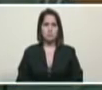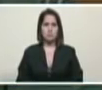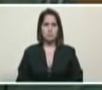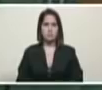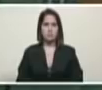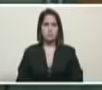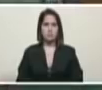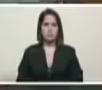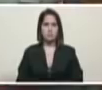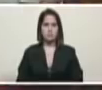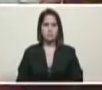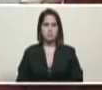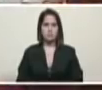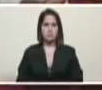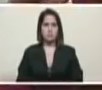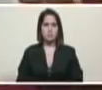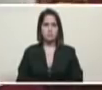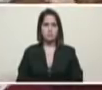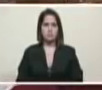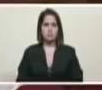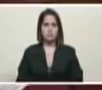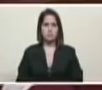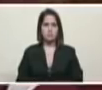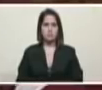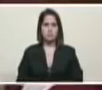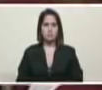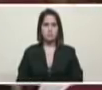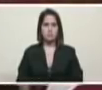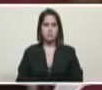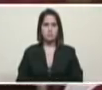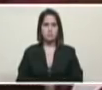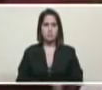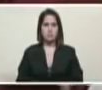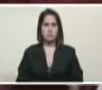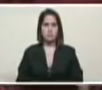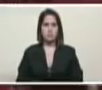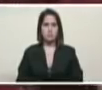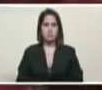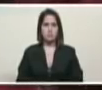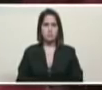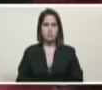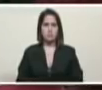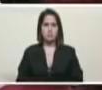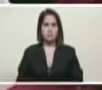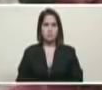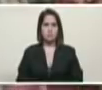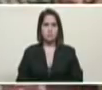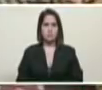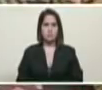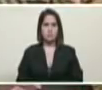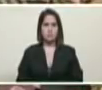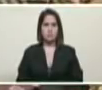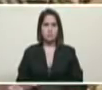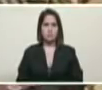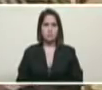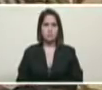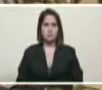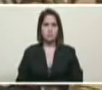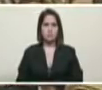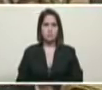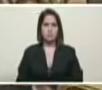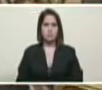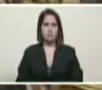piedras los asesinos que atacaron a nuestra Guardia Nacional Bolivariana. Hasta debajo de las piedras encontrarlos, porque son